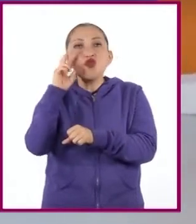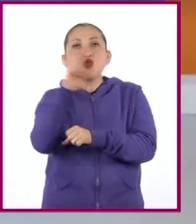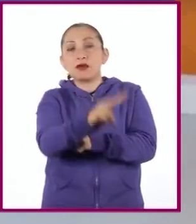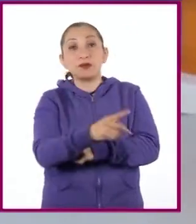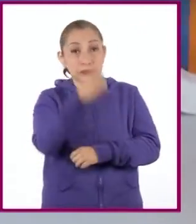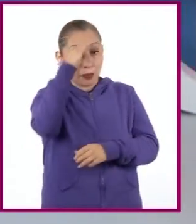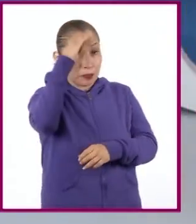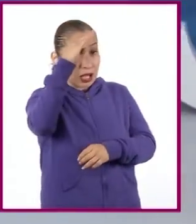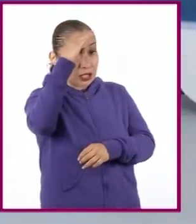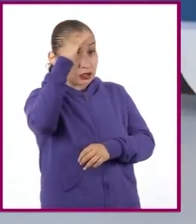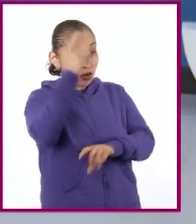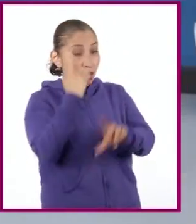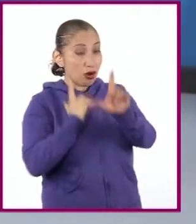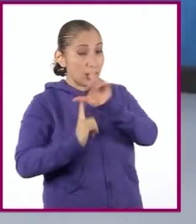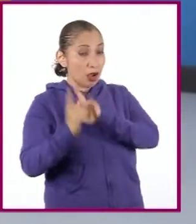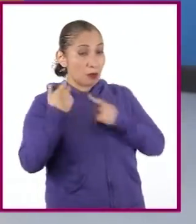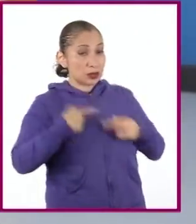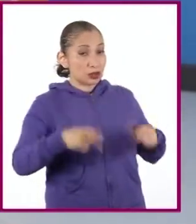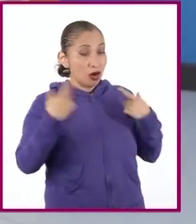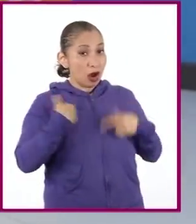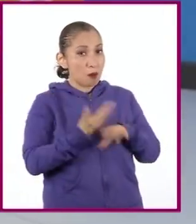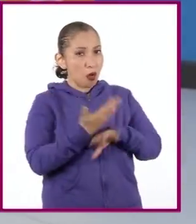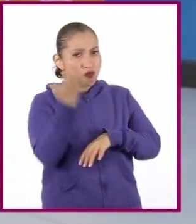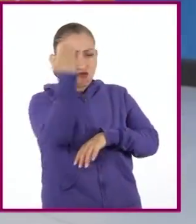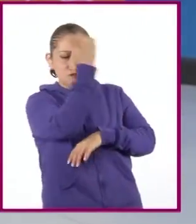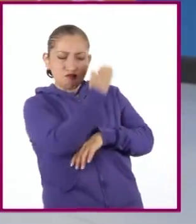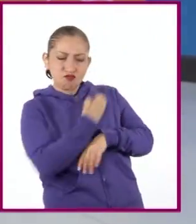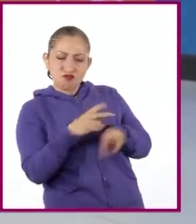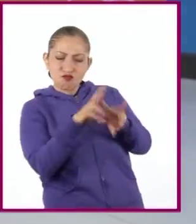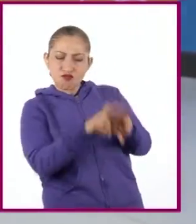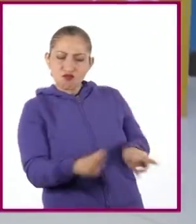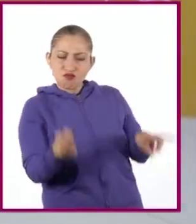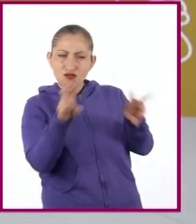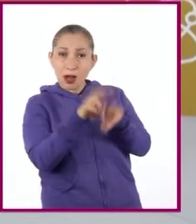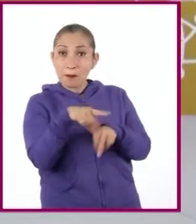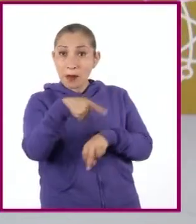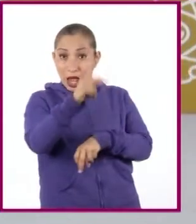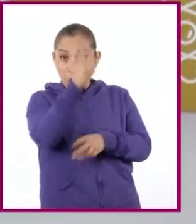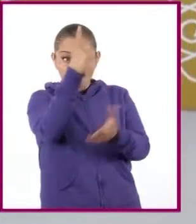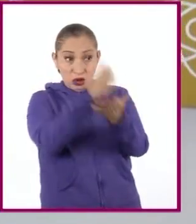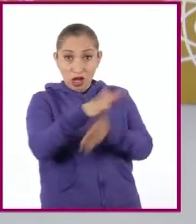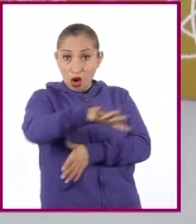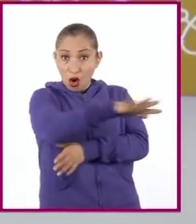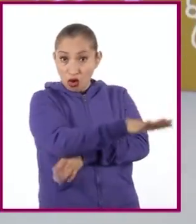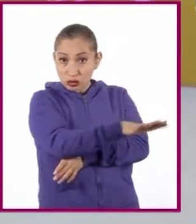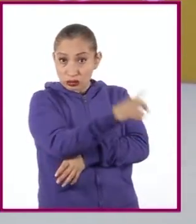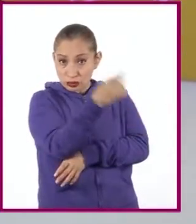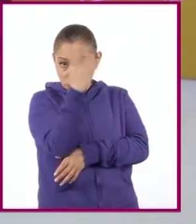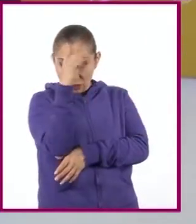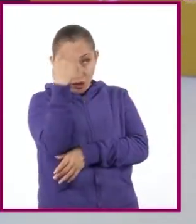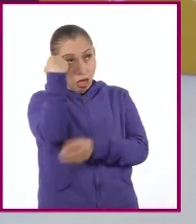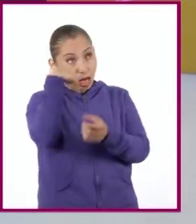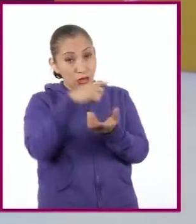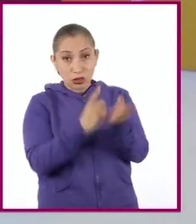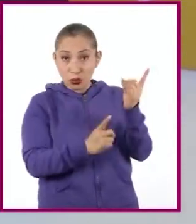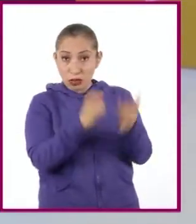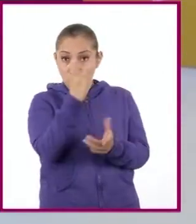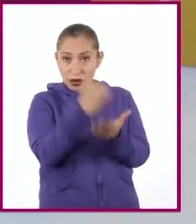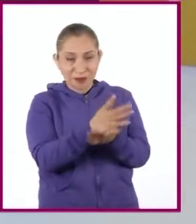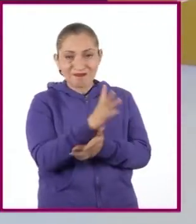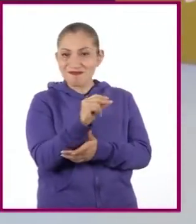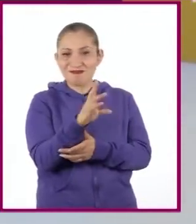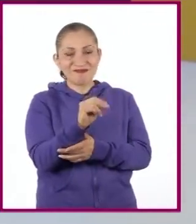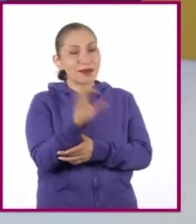eran muy analíticos, pero no creo que hayan sido los únicos que se hicieran esa pregunta.